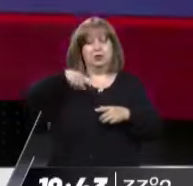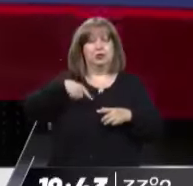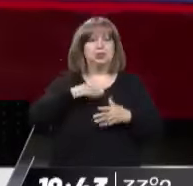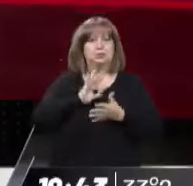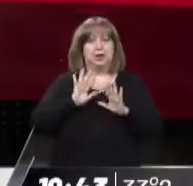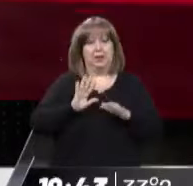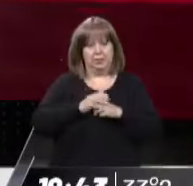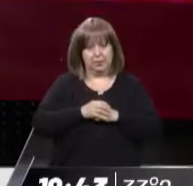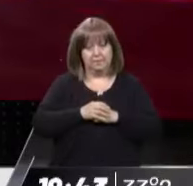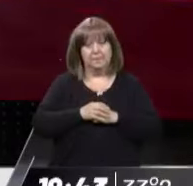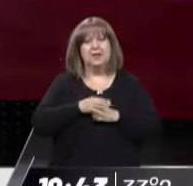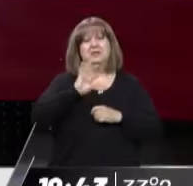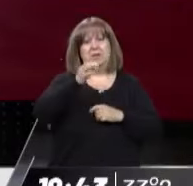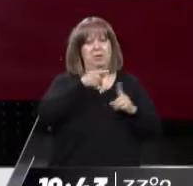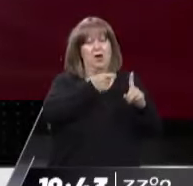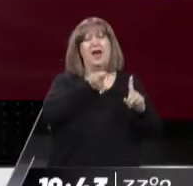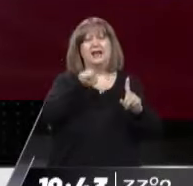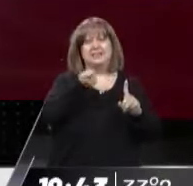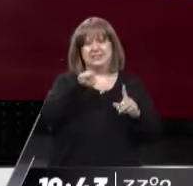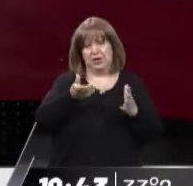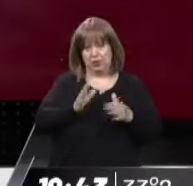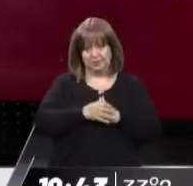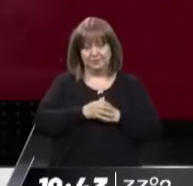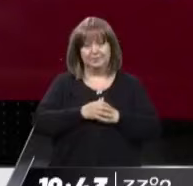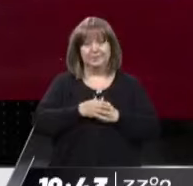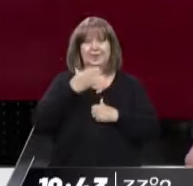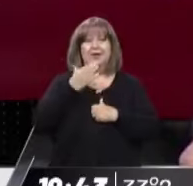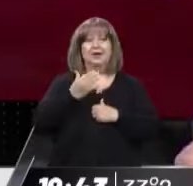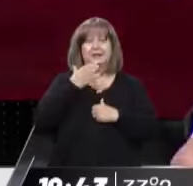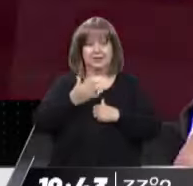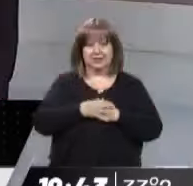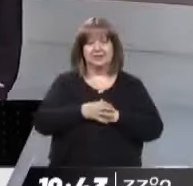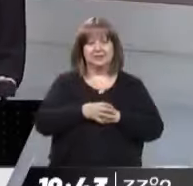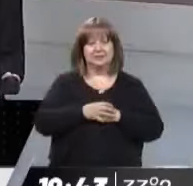pueblo. Y sabemos que es un asesino. Gracias, Silvia. Gracias, chicos.